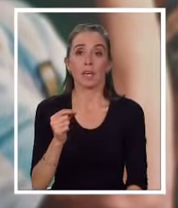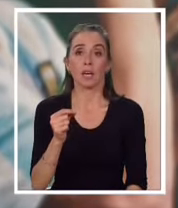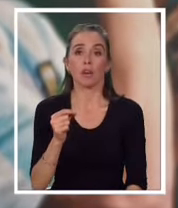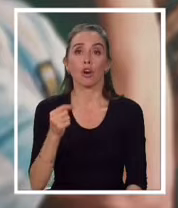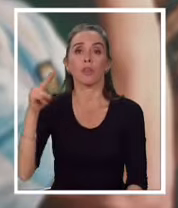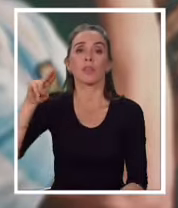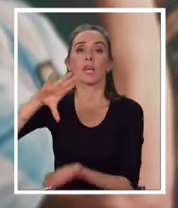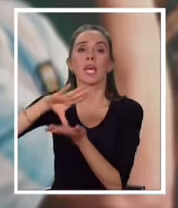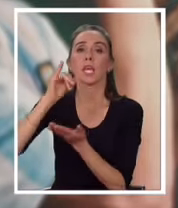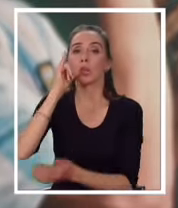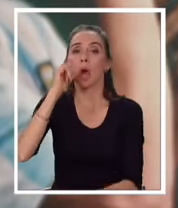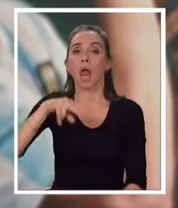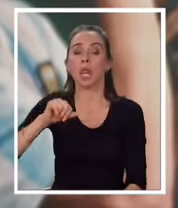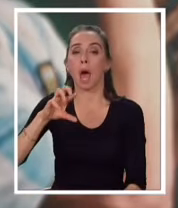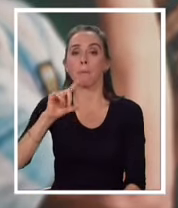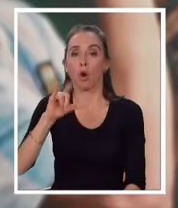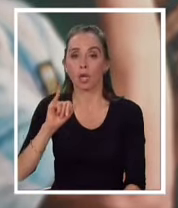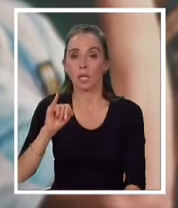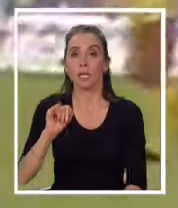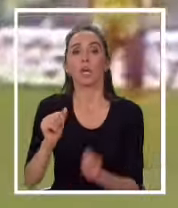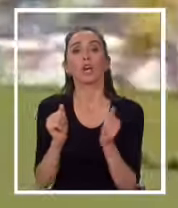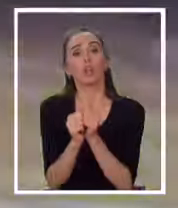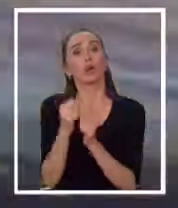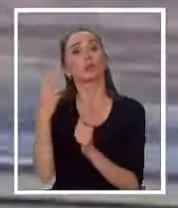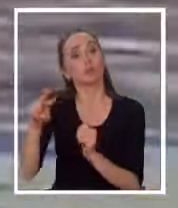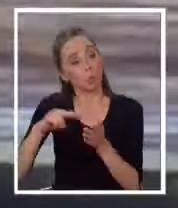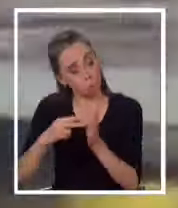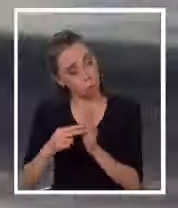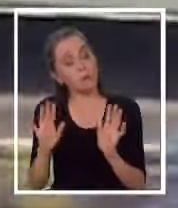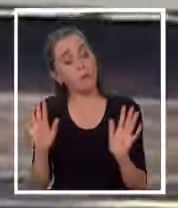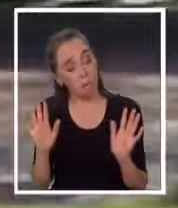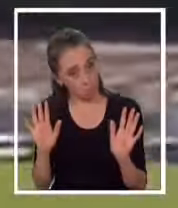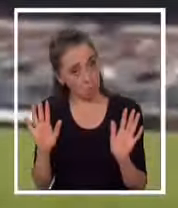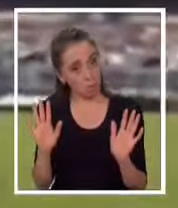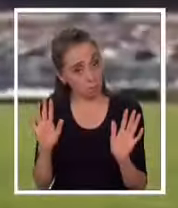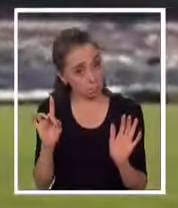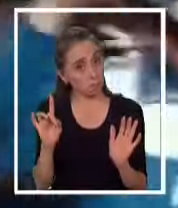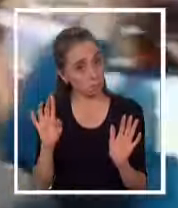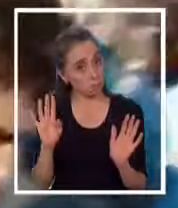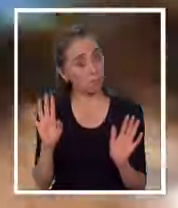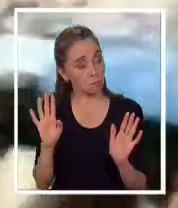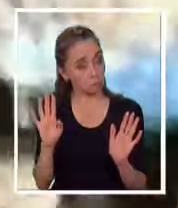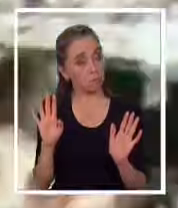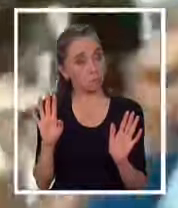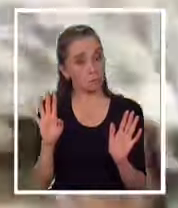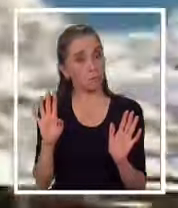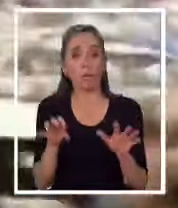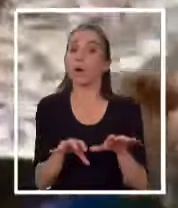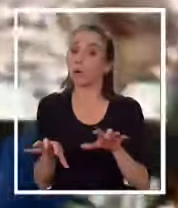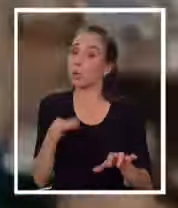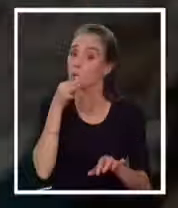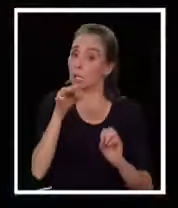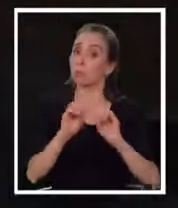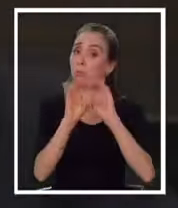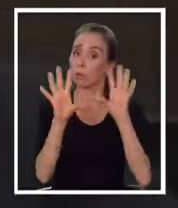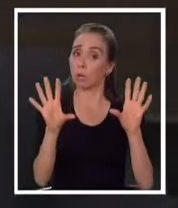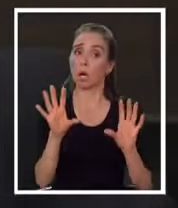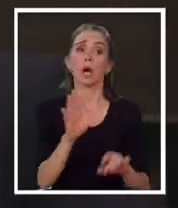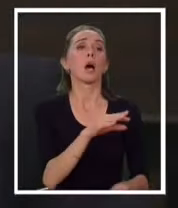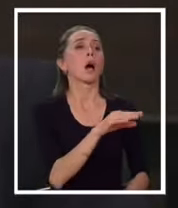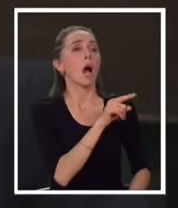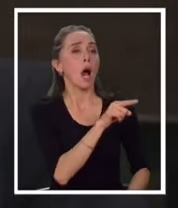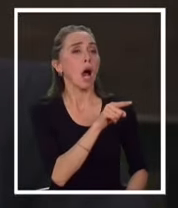Napoli. Con su problema encima. ¿Eh? Hay que las cosas claras.